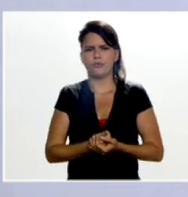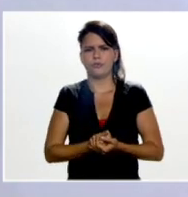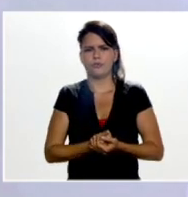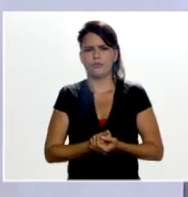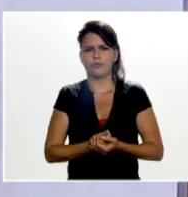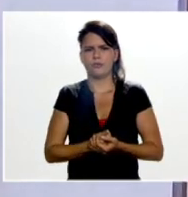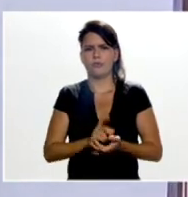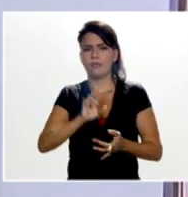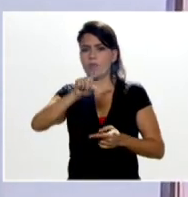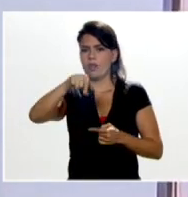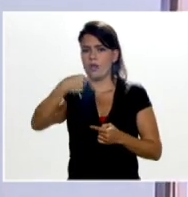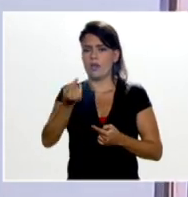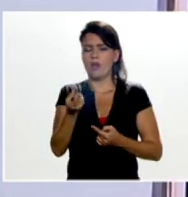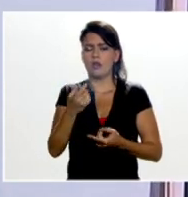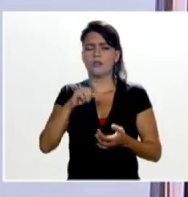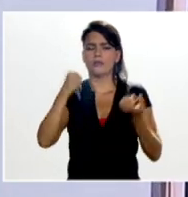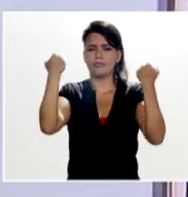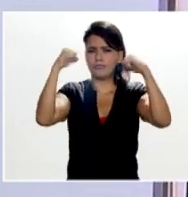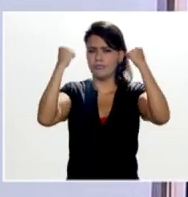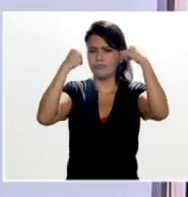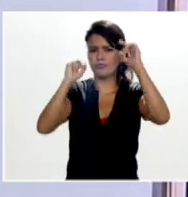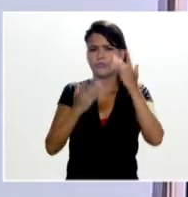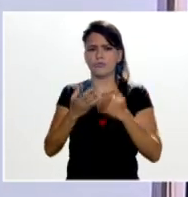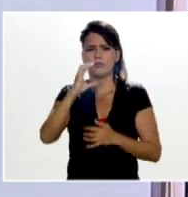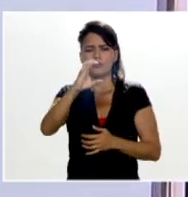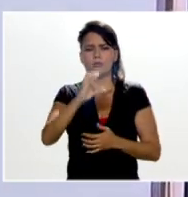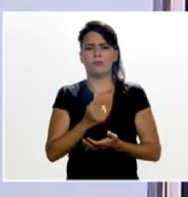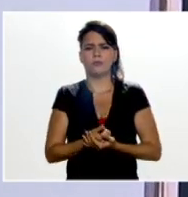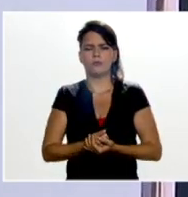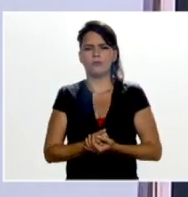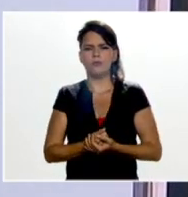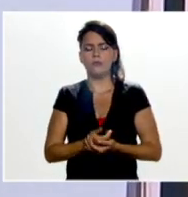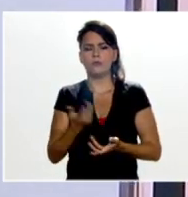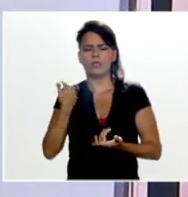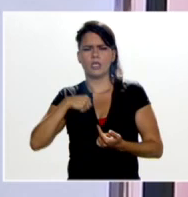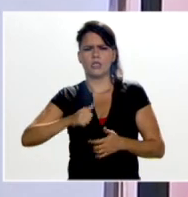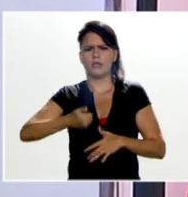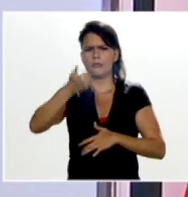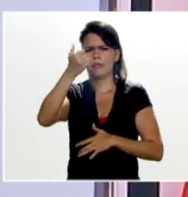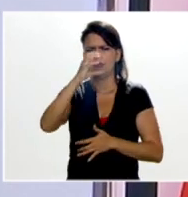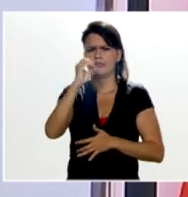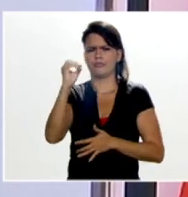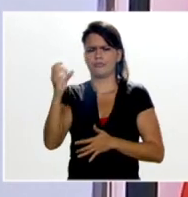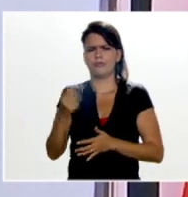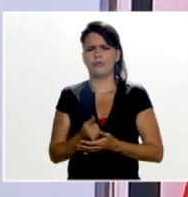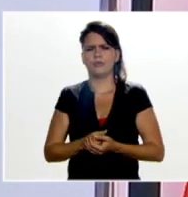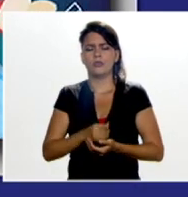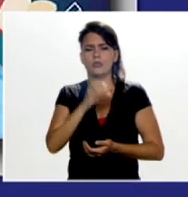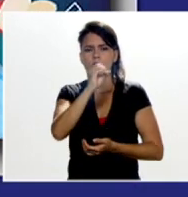Pasamos al ejercicio C, que tiene más ceros todavía.